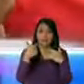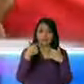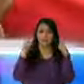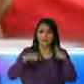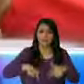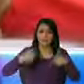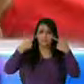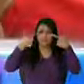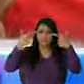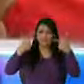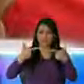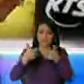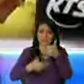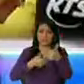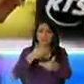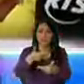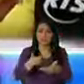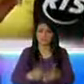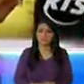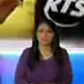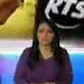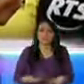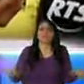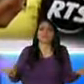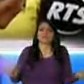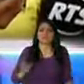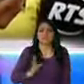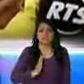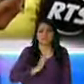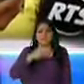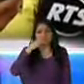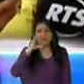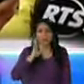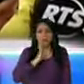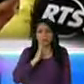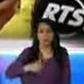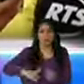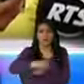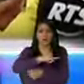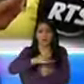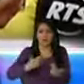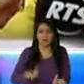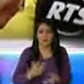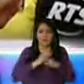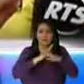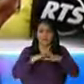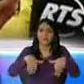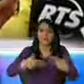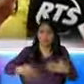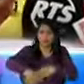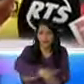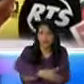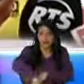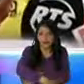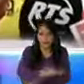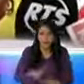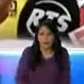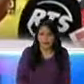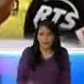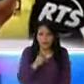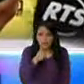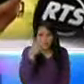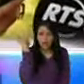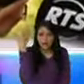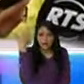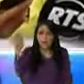vigilante ante este proceso. Señor Nebot, la democracia se defiende en las calles. Usted es el alcalde